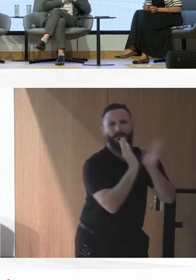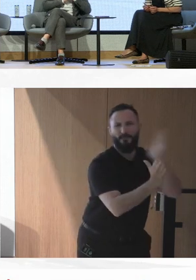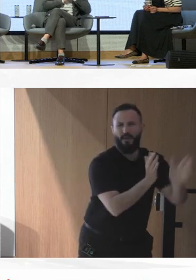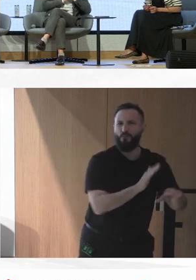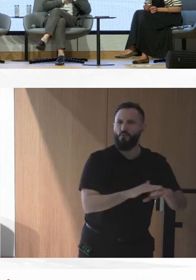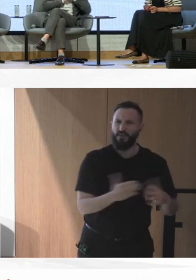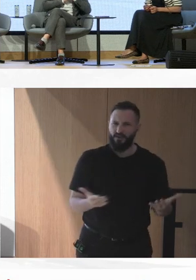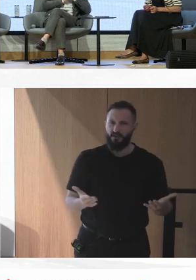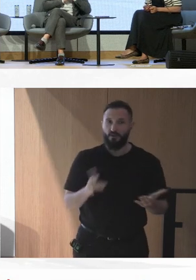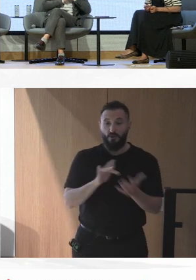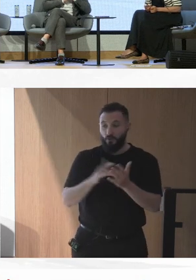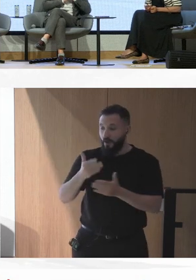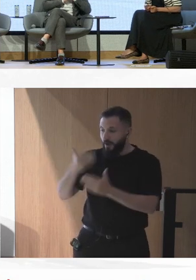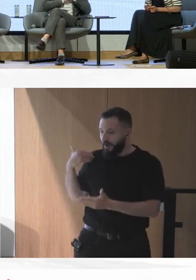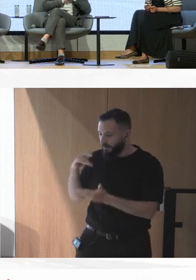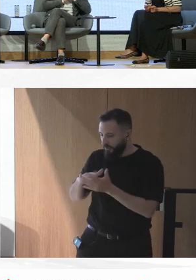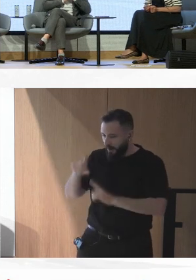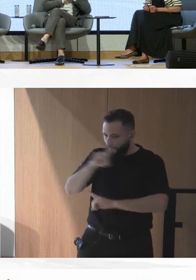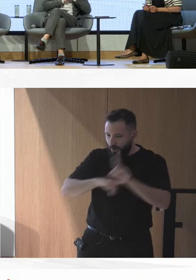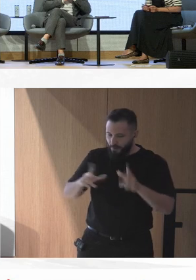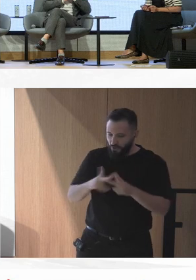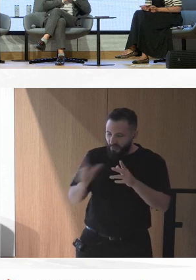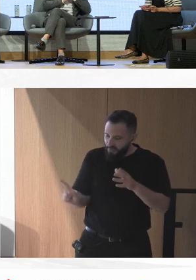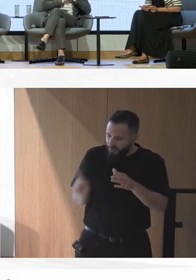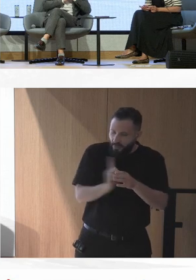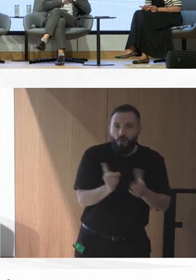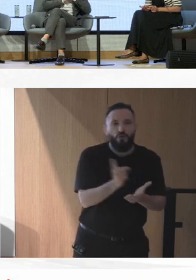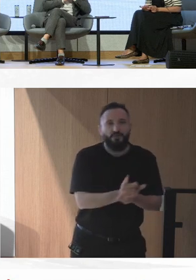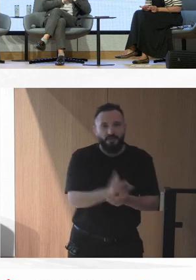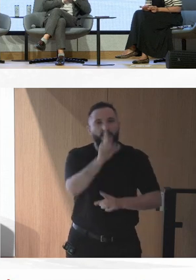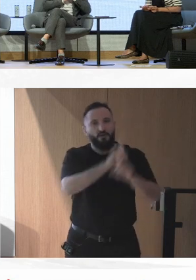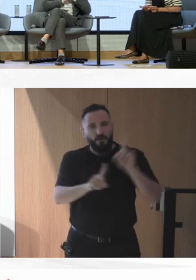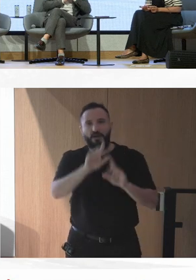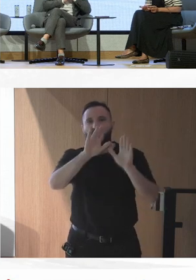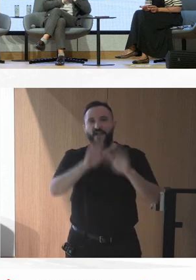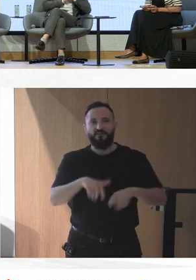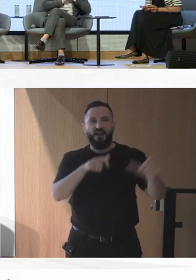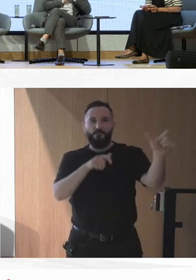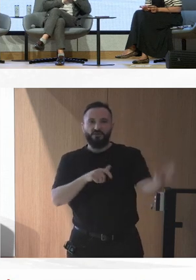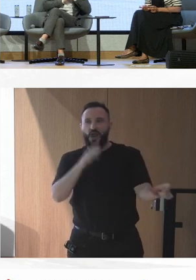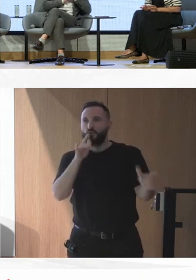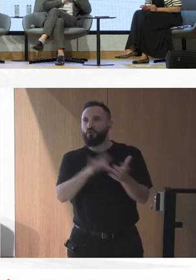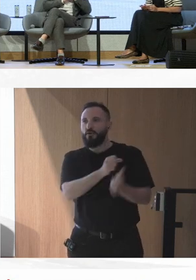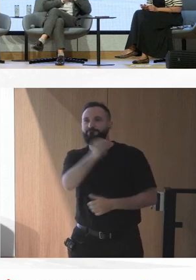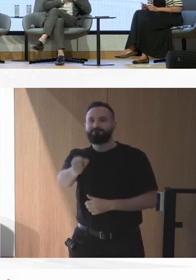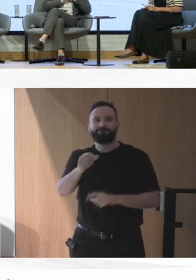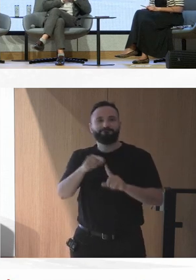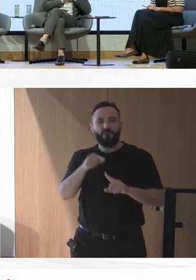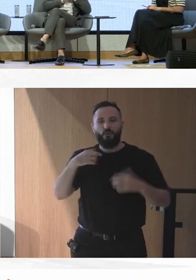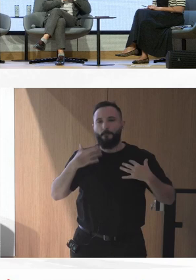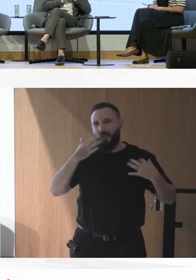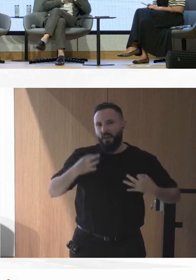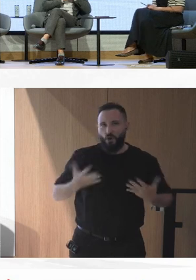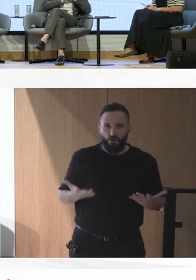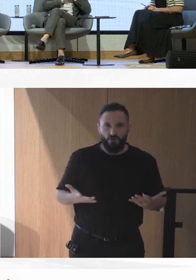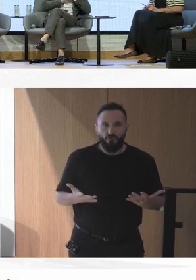sea, muchas veces todos esos problemas de la reinserción tienen que ver, joder, es que la persona al final estaba ahí porque era peligrosa. No sabía lo que hacía, pero